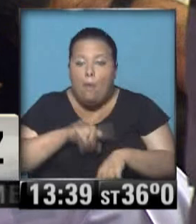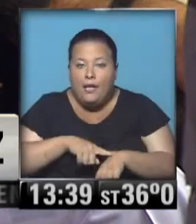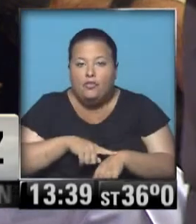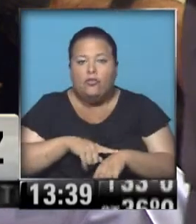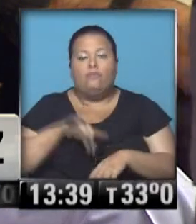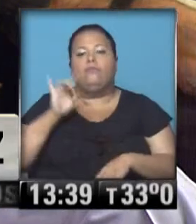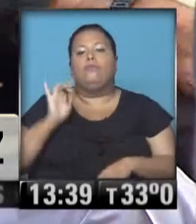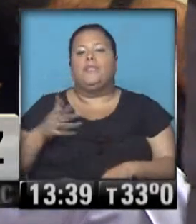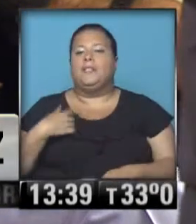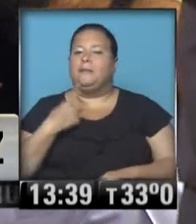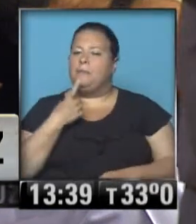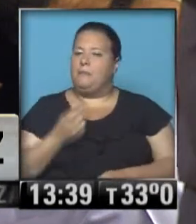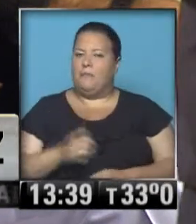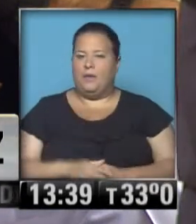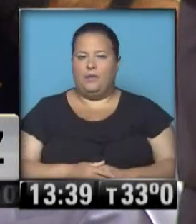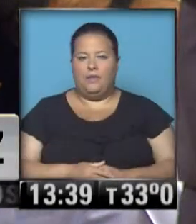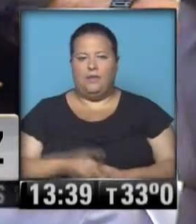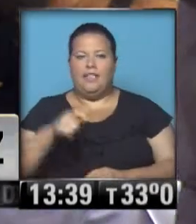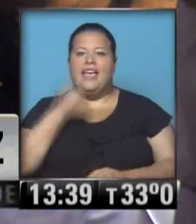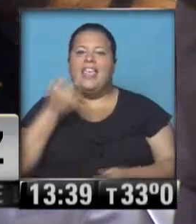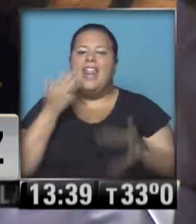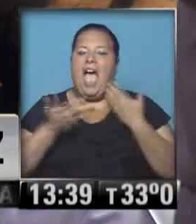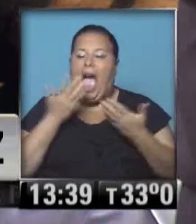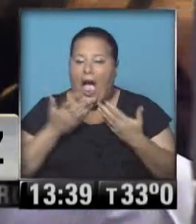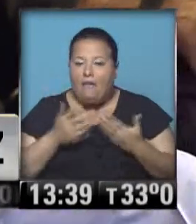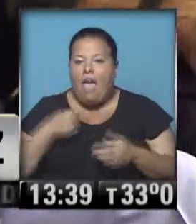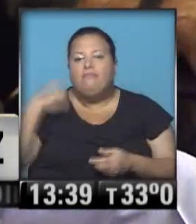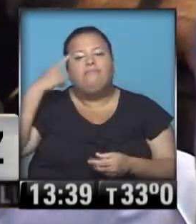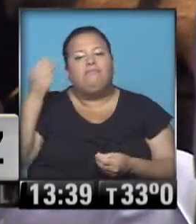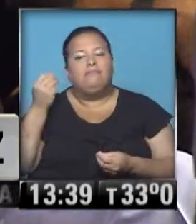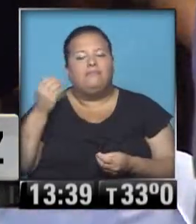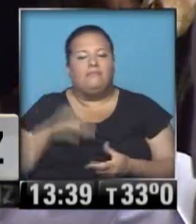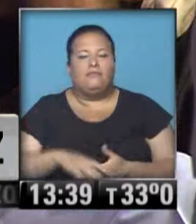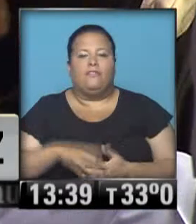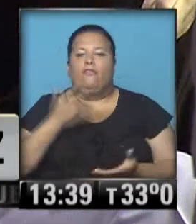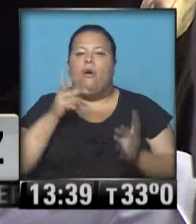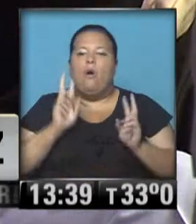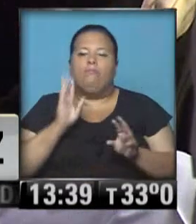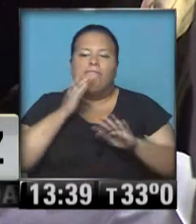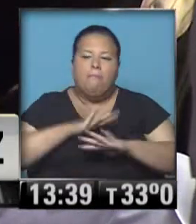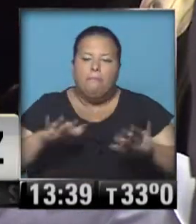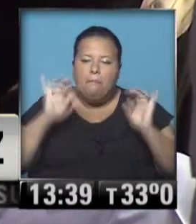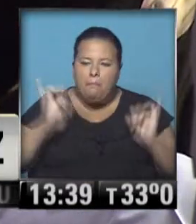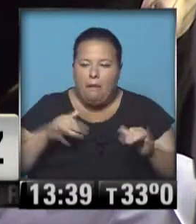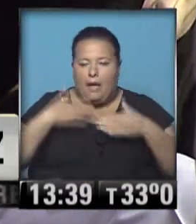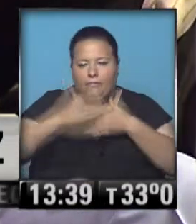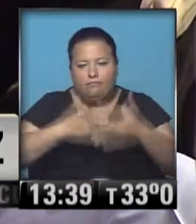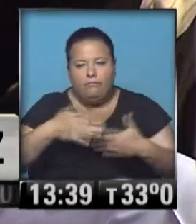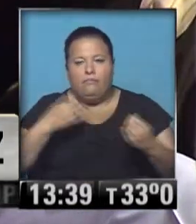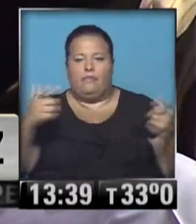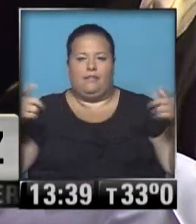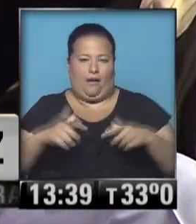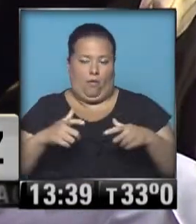simplemente percibí que estaba queriendo decir algo y la idea era mantener el orden y que se pudiera llevar adelante la